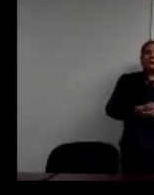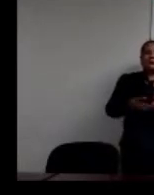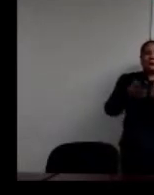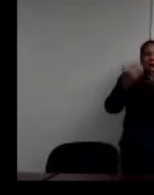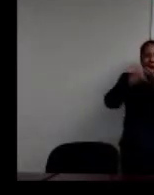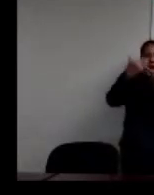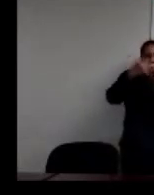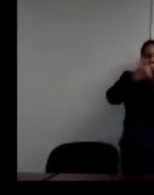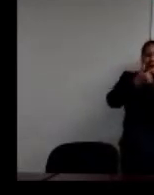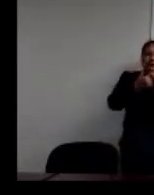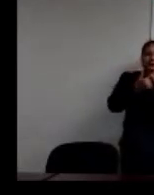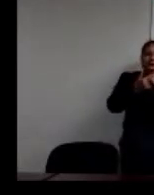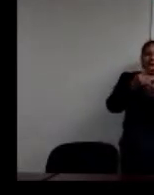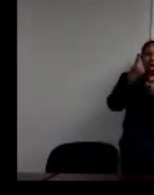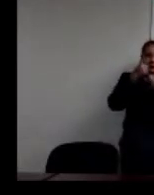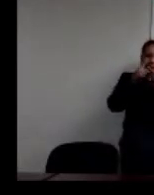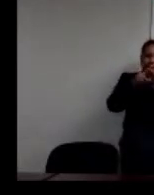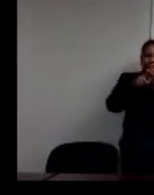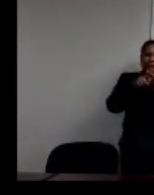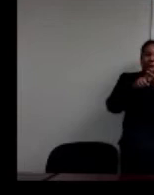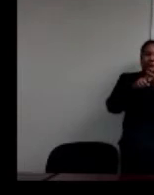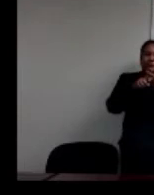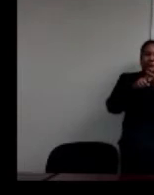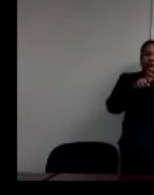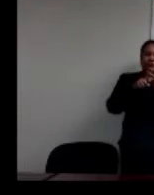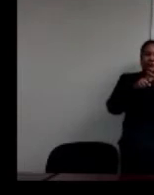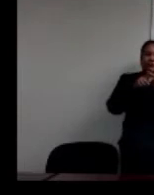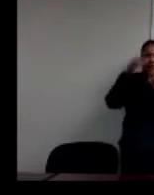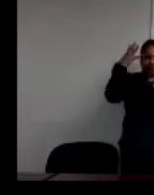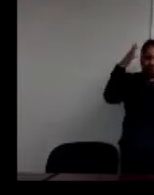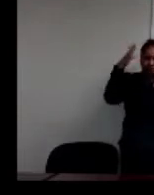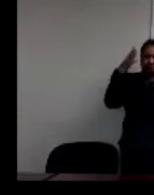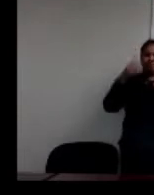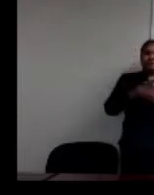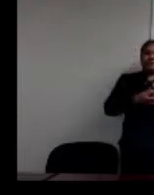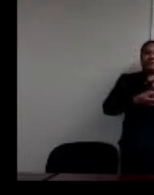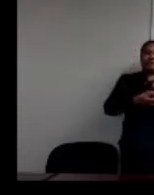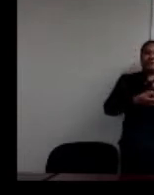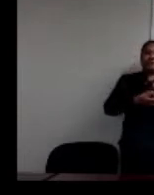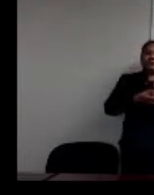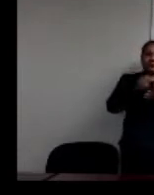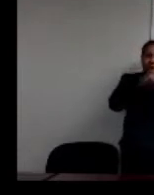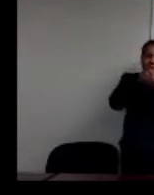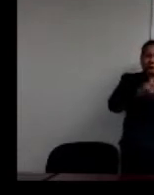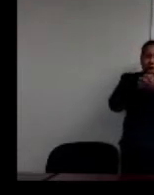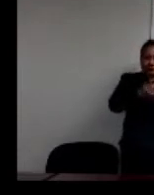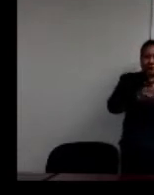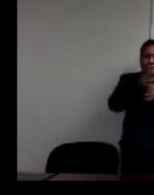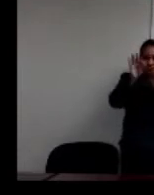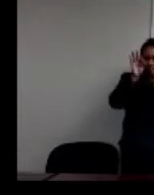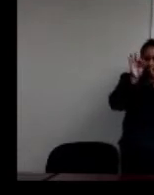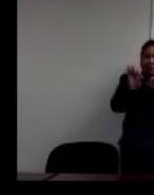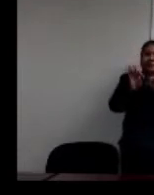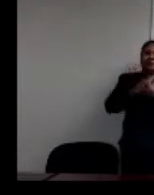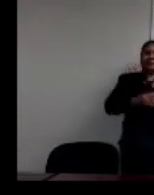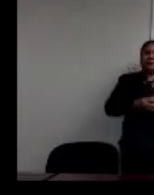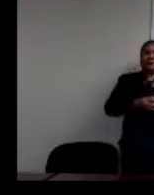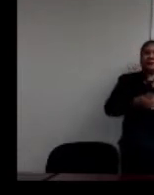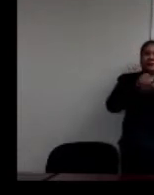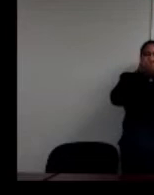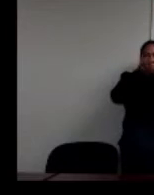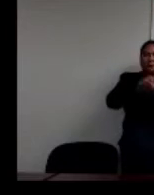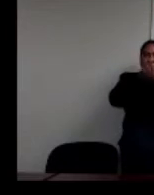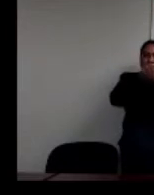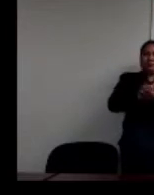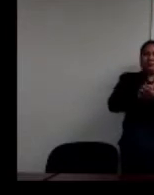dividida en las siguientes partes. Uno, que es la terapia del comportamiento o terapia de conducta. ¿Qué significa? En esta terapia de